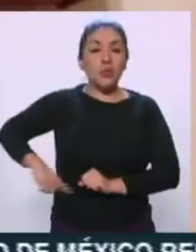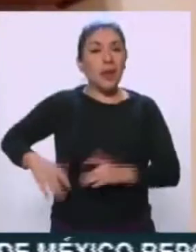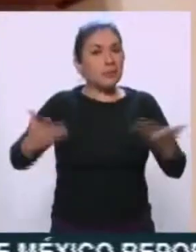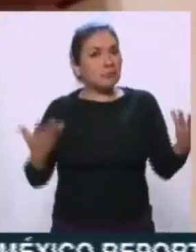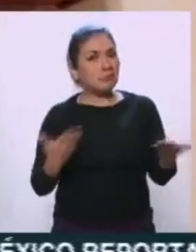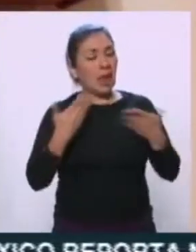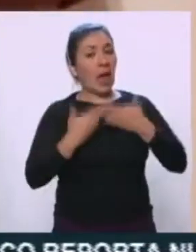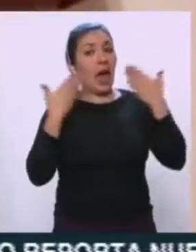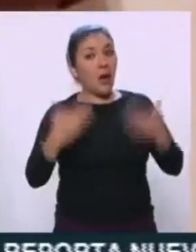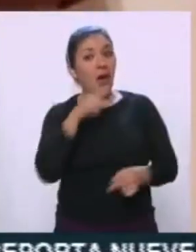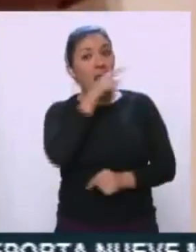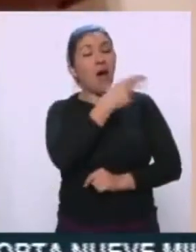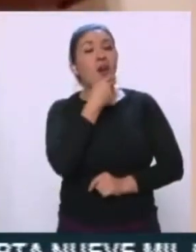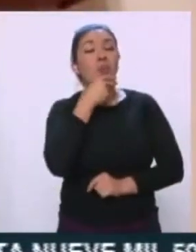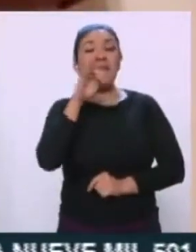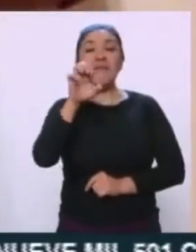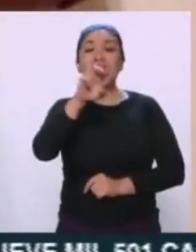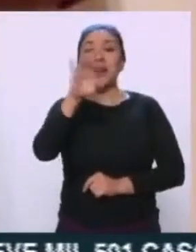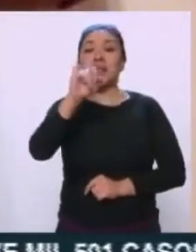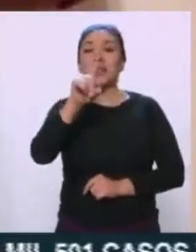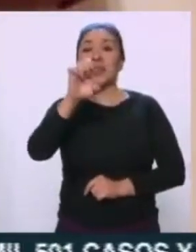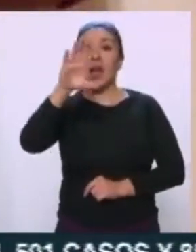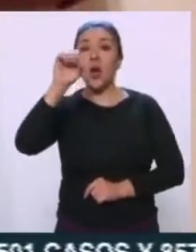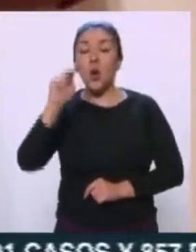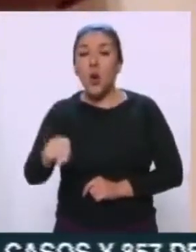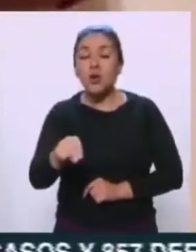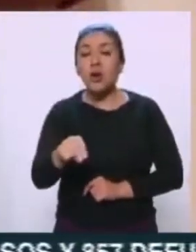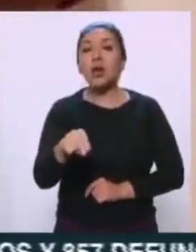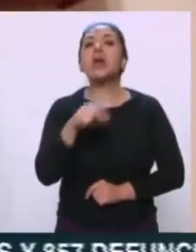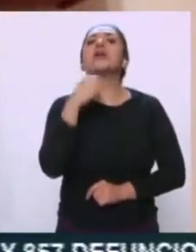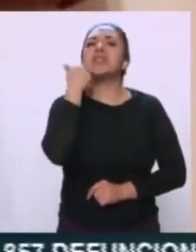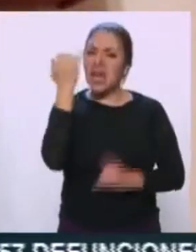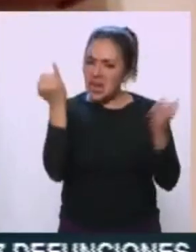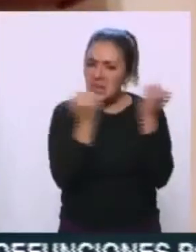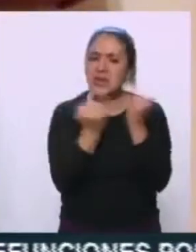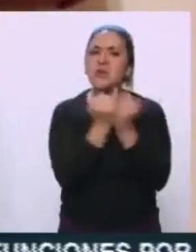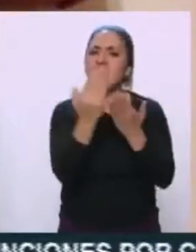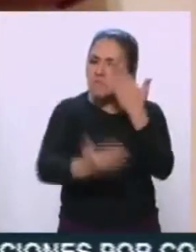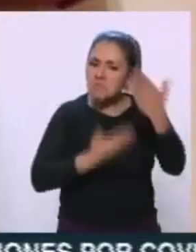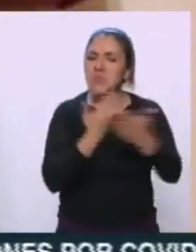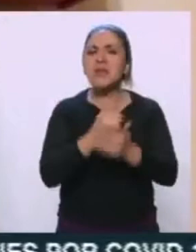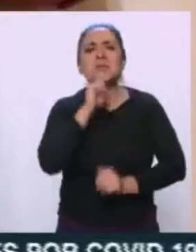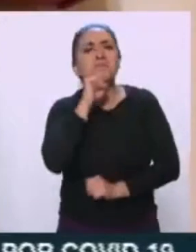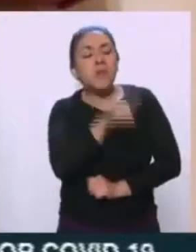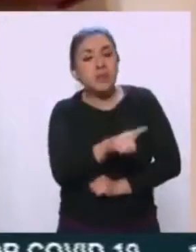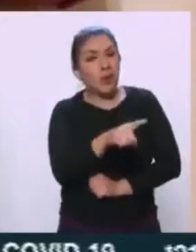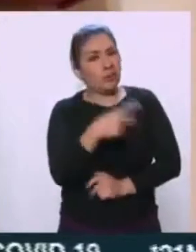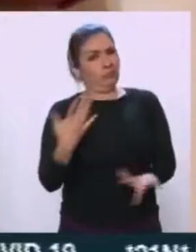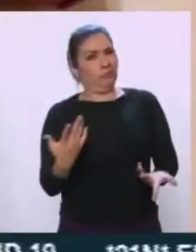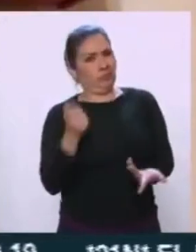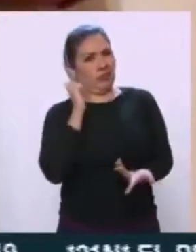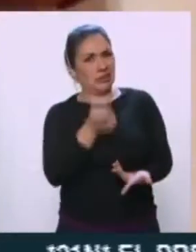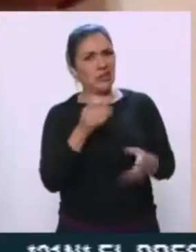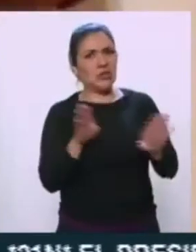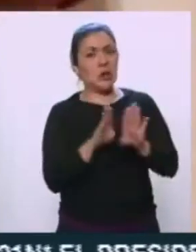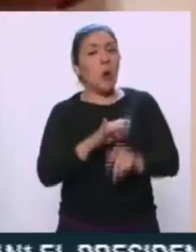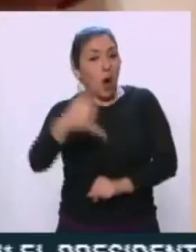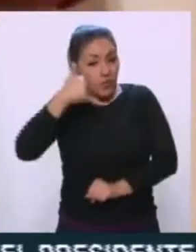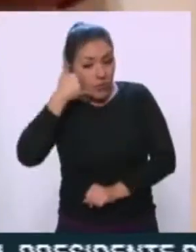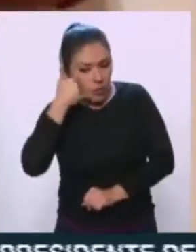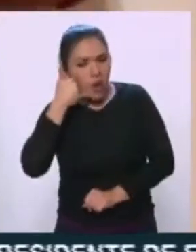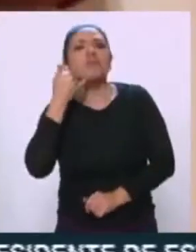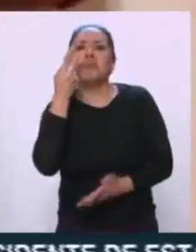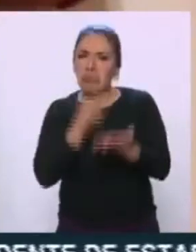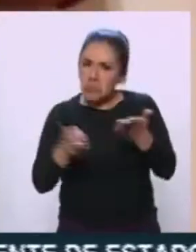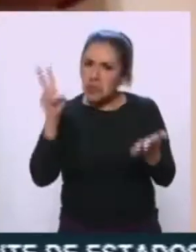ahora es el locutor Ferriz de Con que pide esto, y que no solamente en la llamada, sino